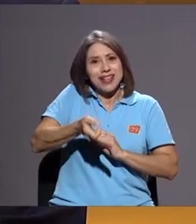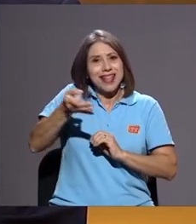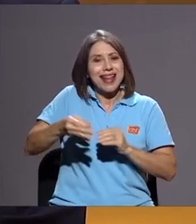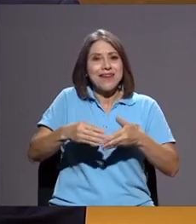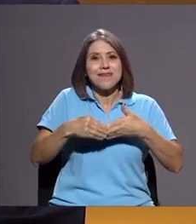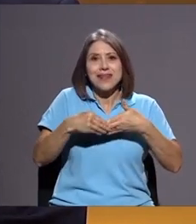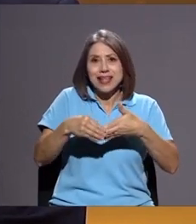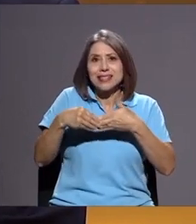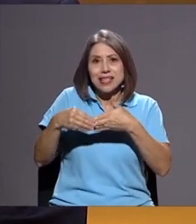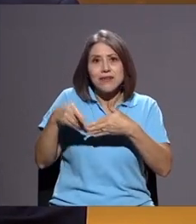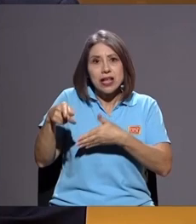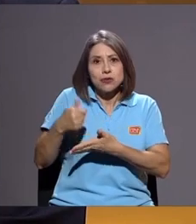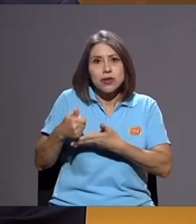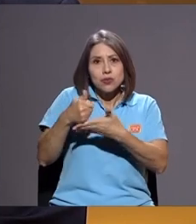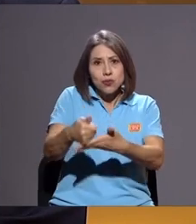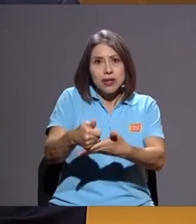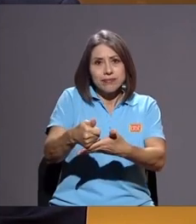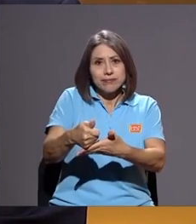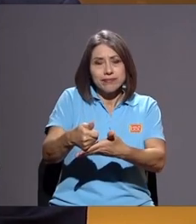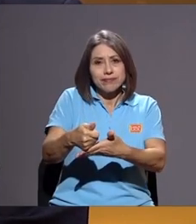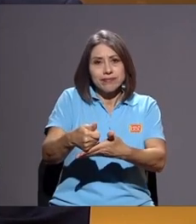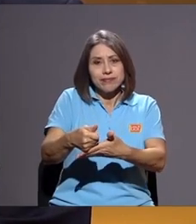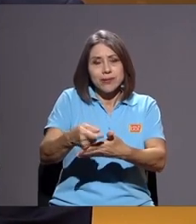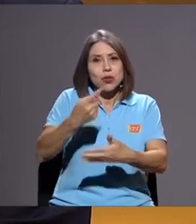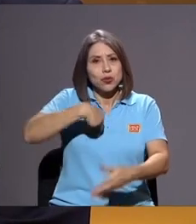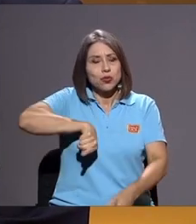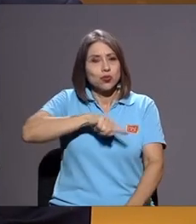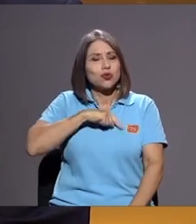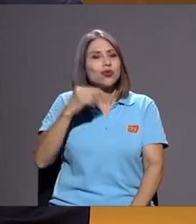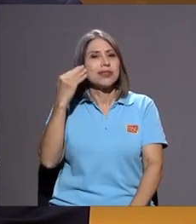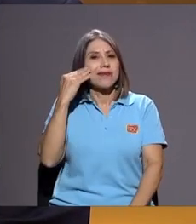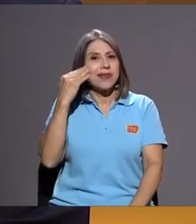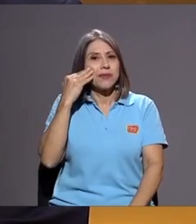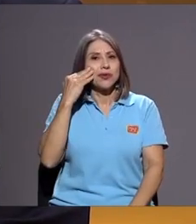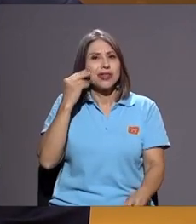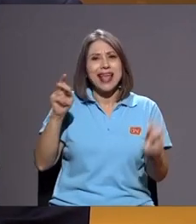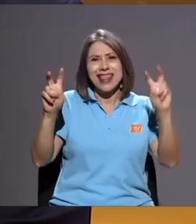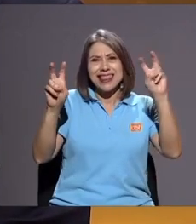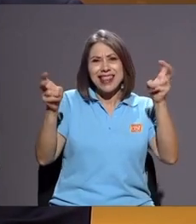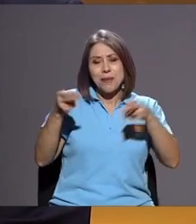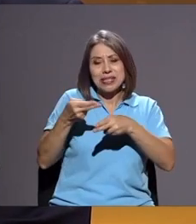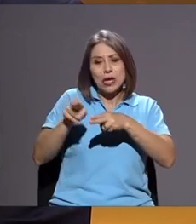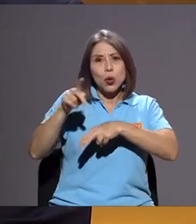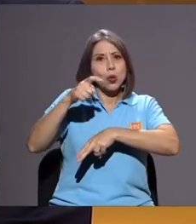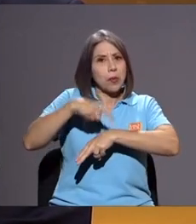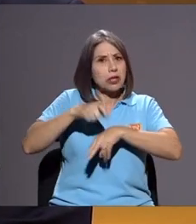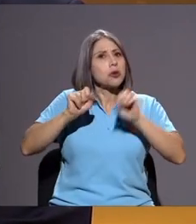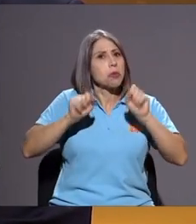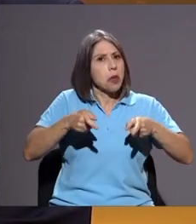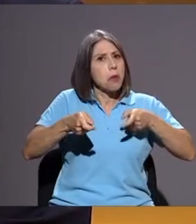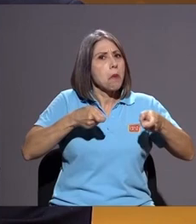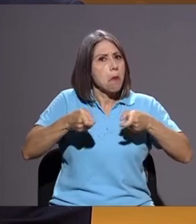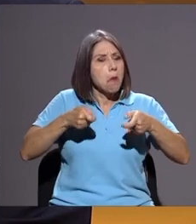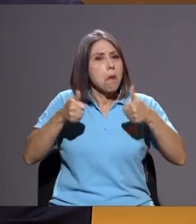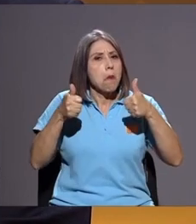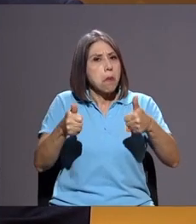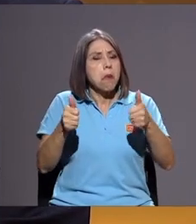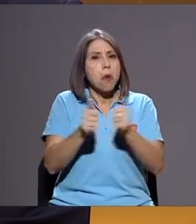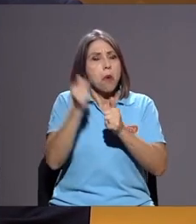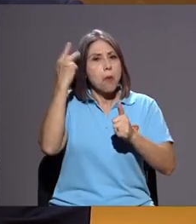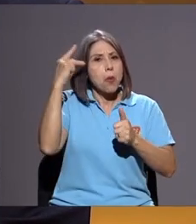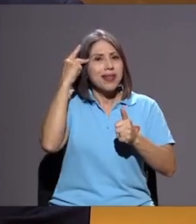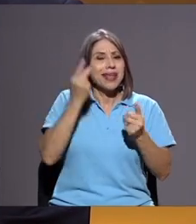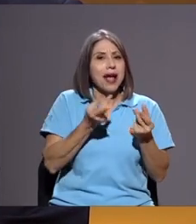no es sabemos perfectamente que los temas de corto plazo si se pueden manejar muy bien con la política monetaria y con la